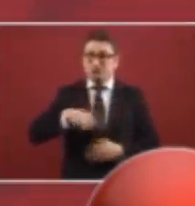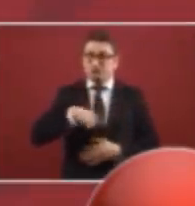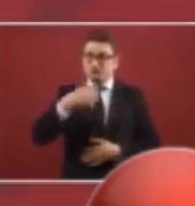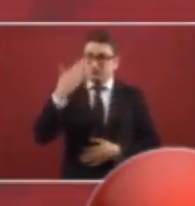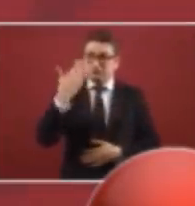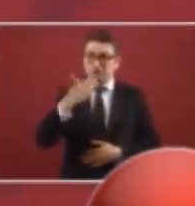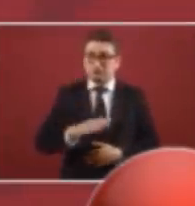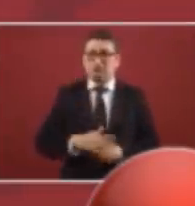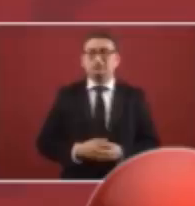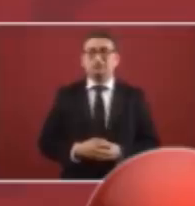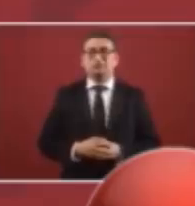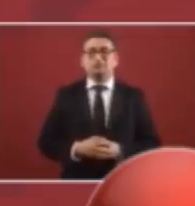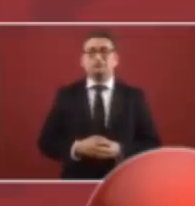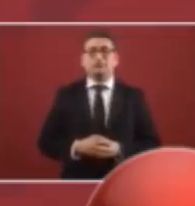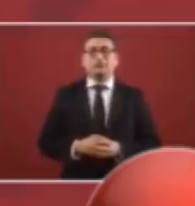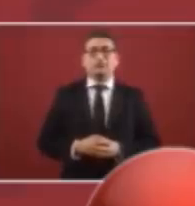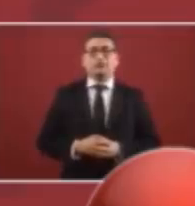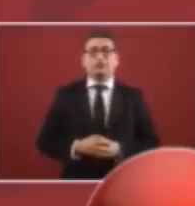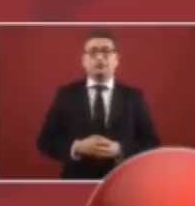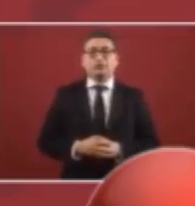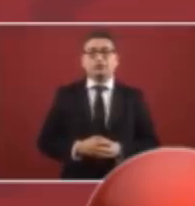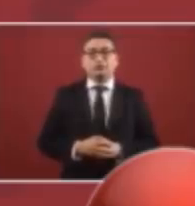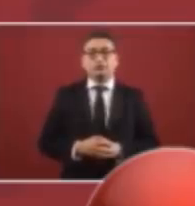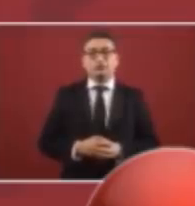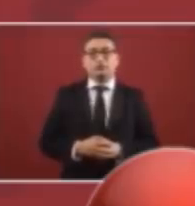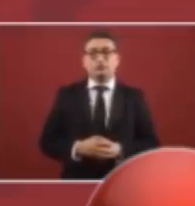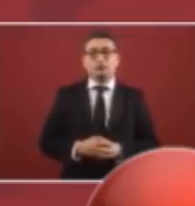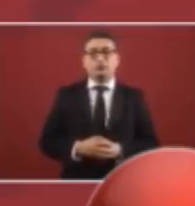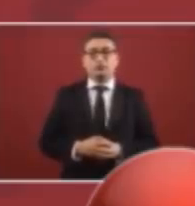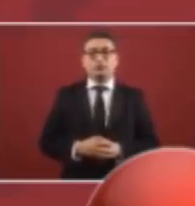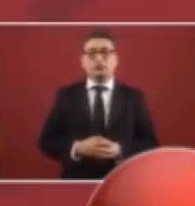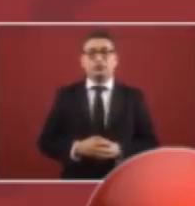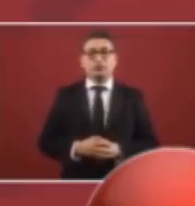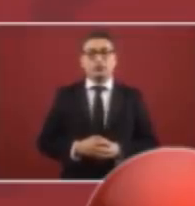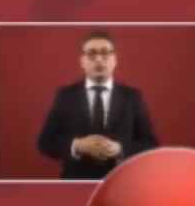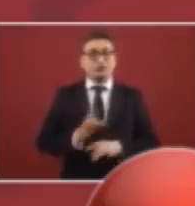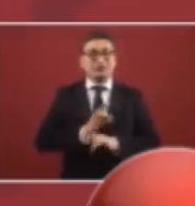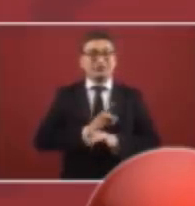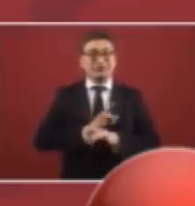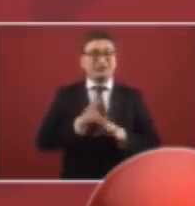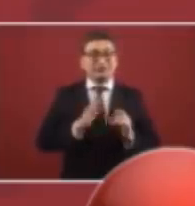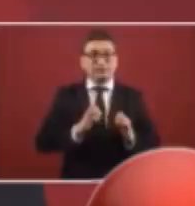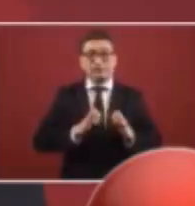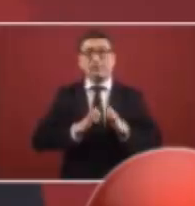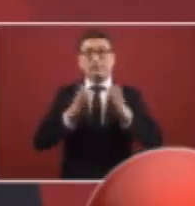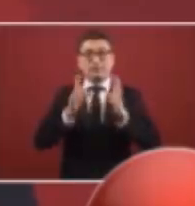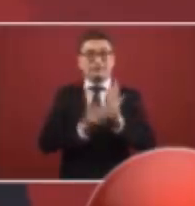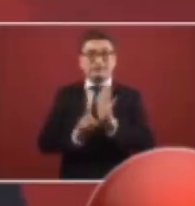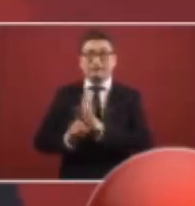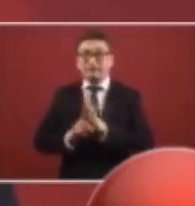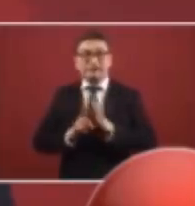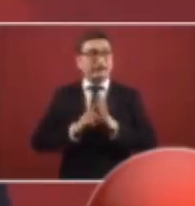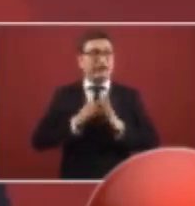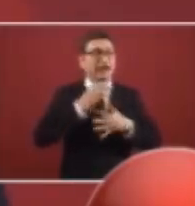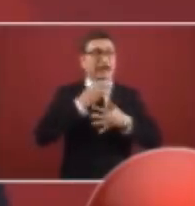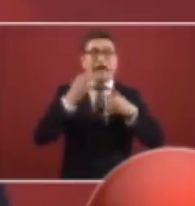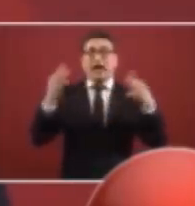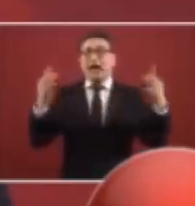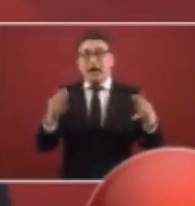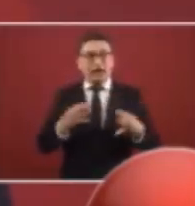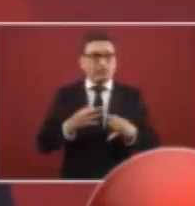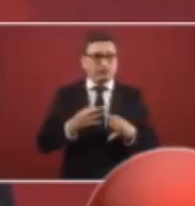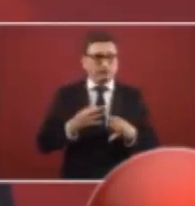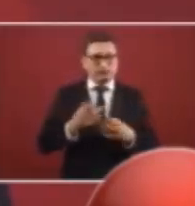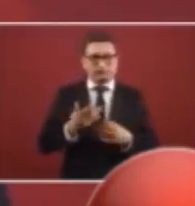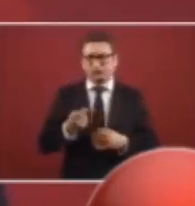de las declaraciones de emergencia que daban pie a